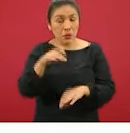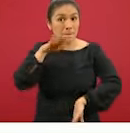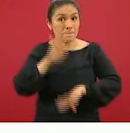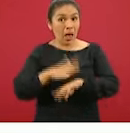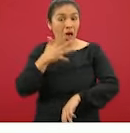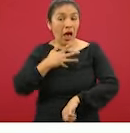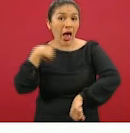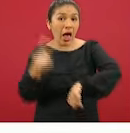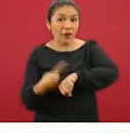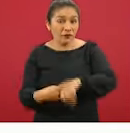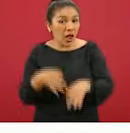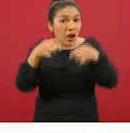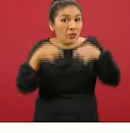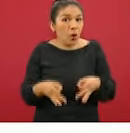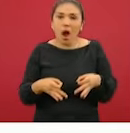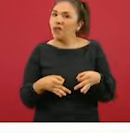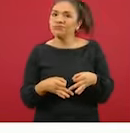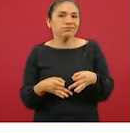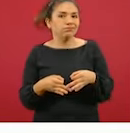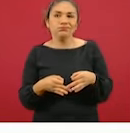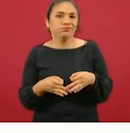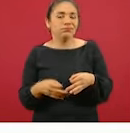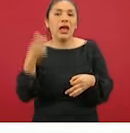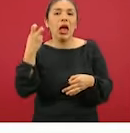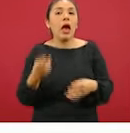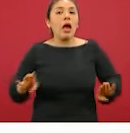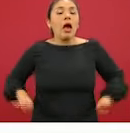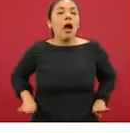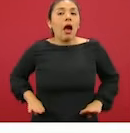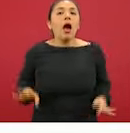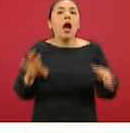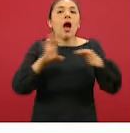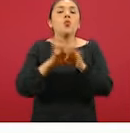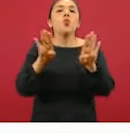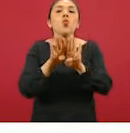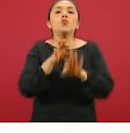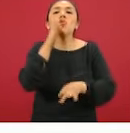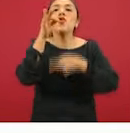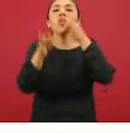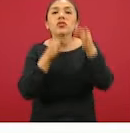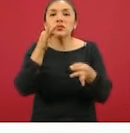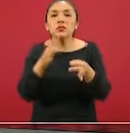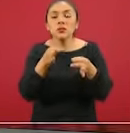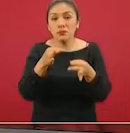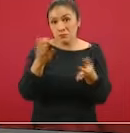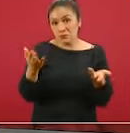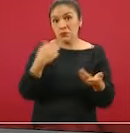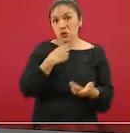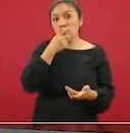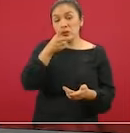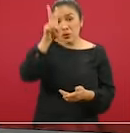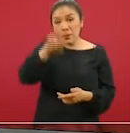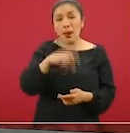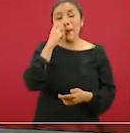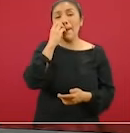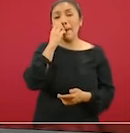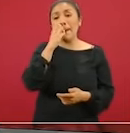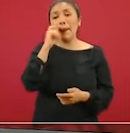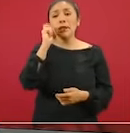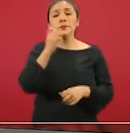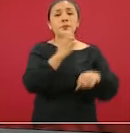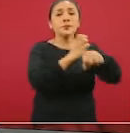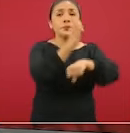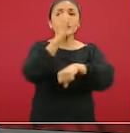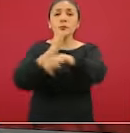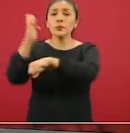más brotes hayan tenido, porque precisamente esto está relacionado a la notificación. Lo que sí pudiéramos decir es que las